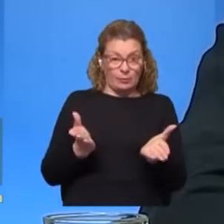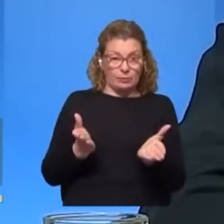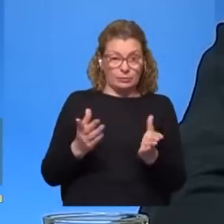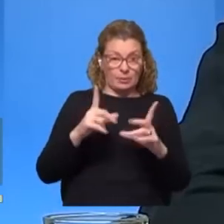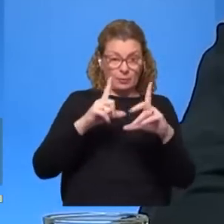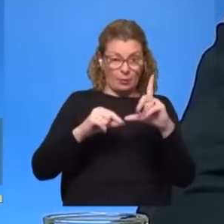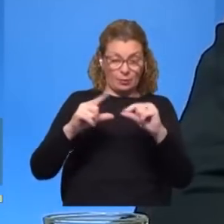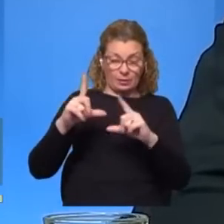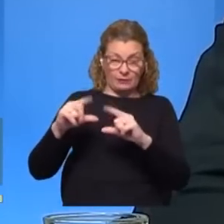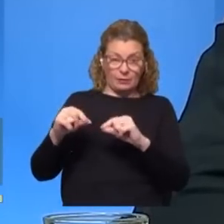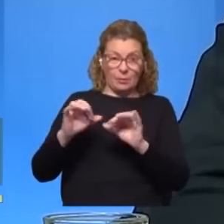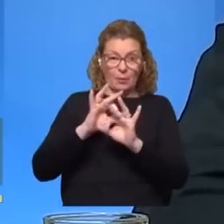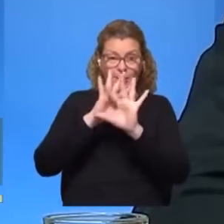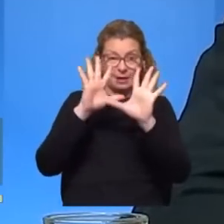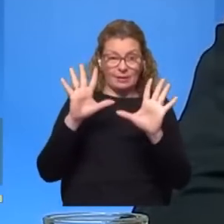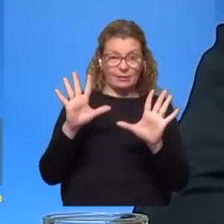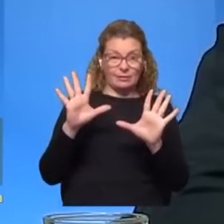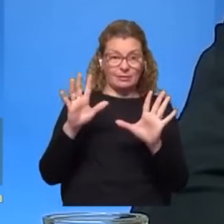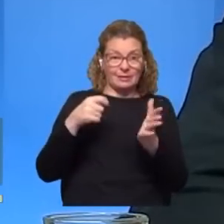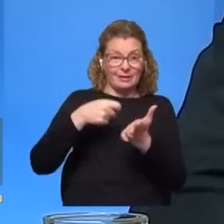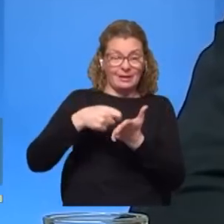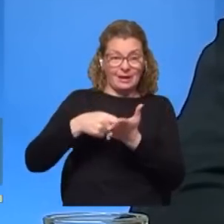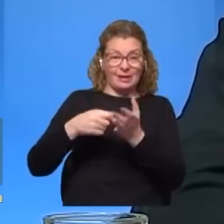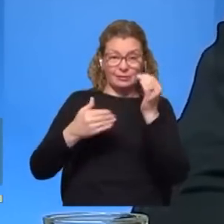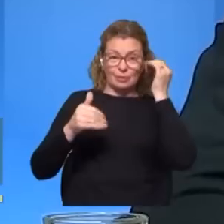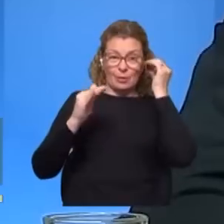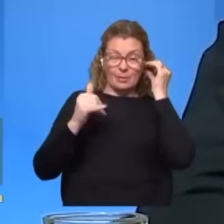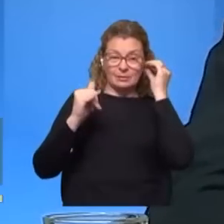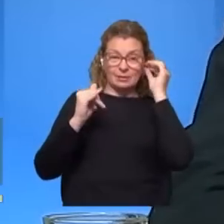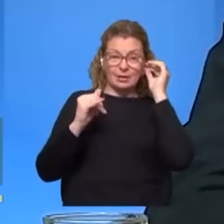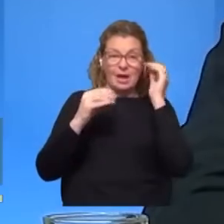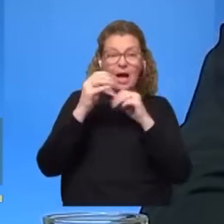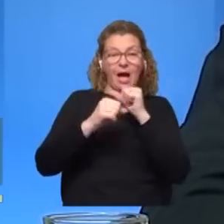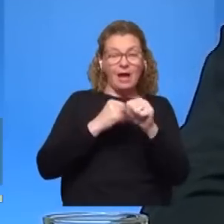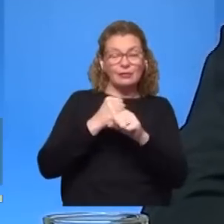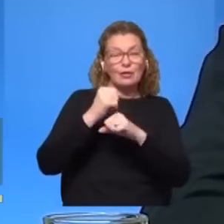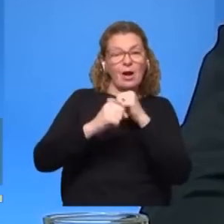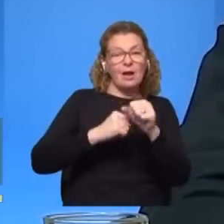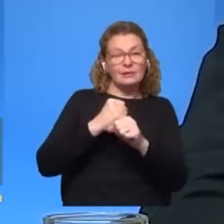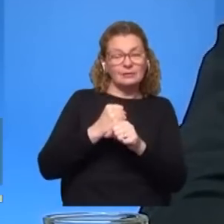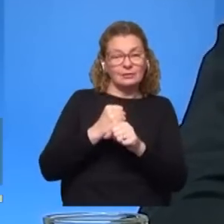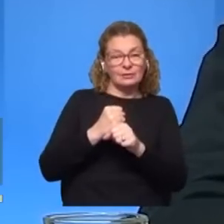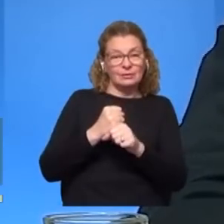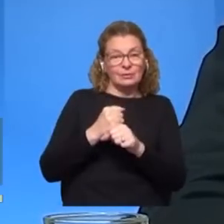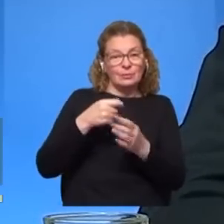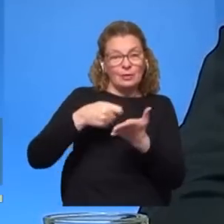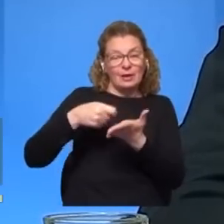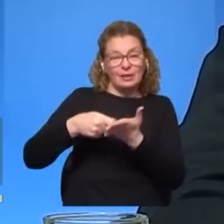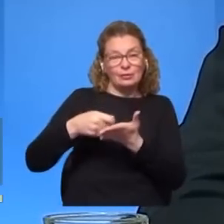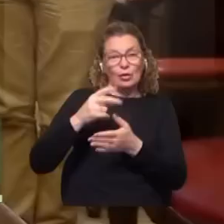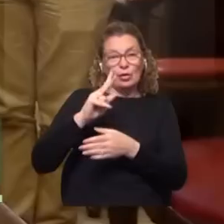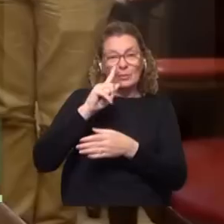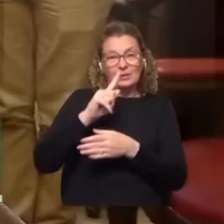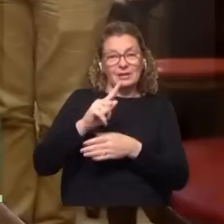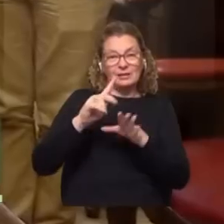gráfico muy claro en donde el gasto aumenta todos los años con respecto a lo que fue el gasto en 2019